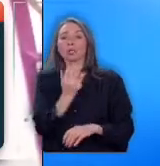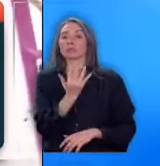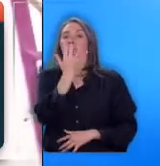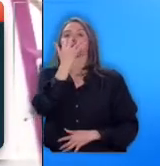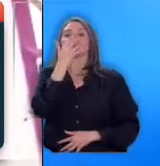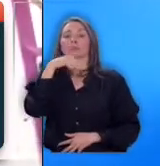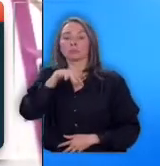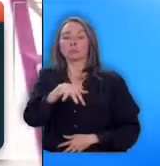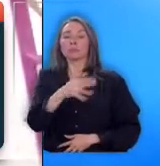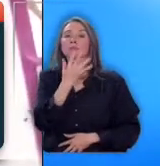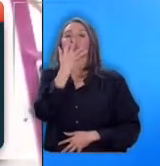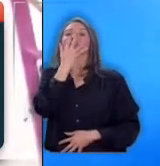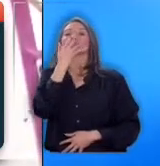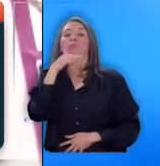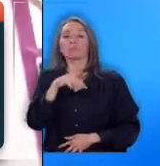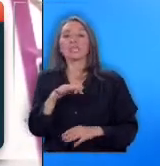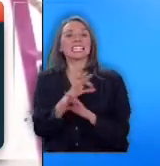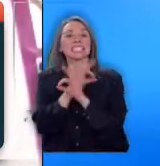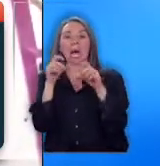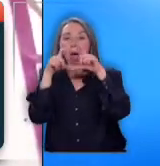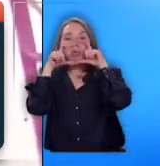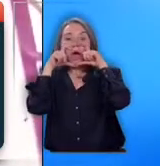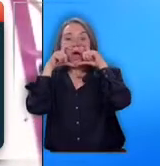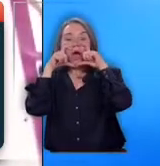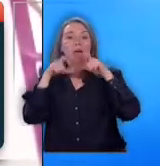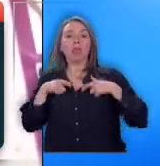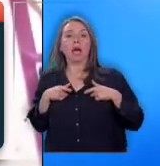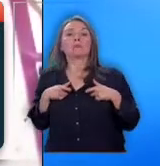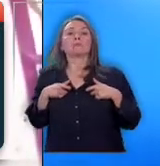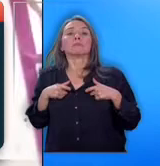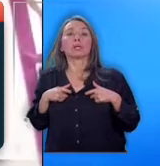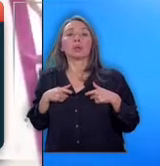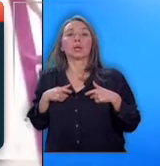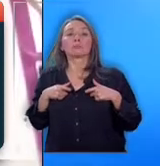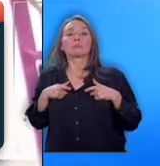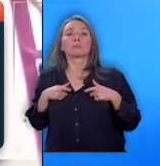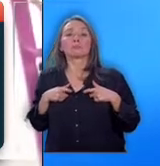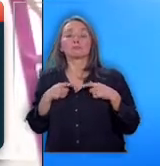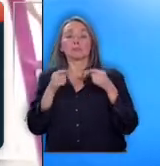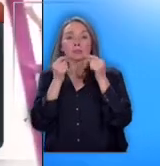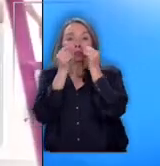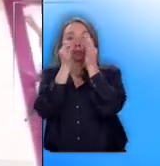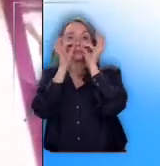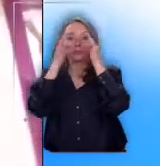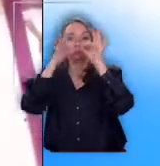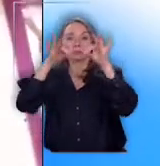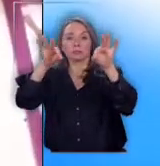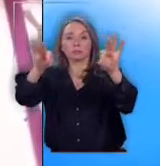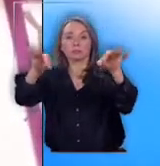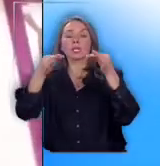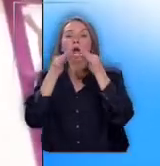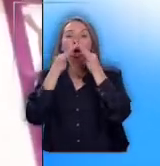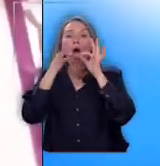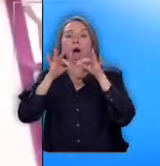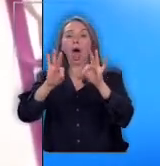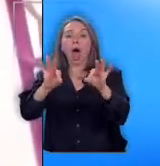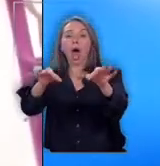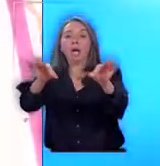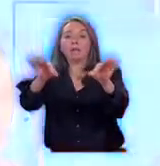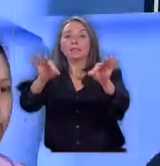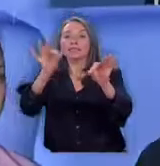el y estar no usando mascarilla lo que está generando es la liberación de gotas que se sabe que